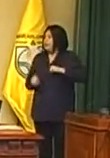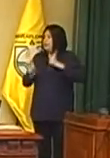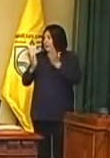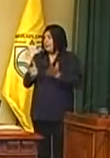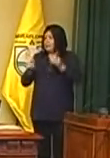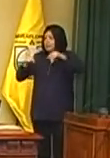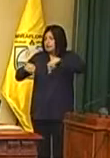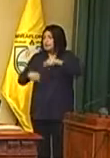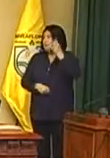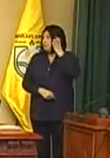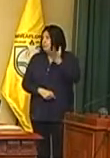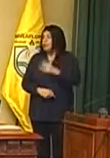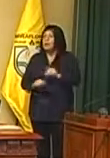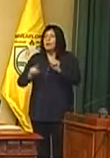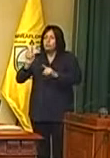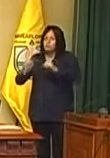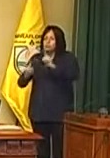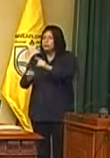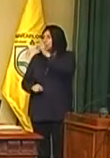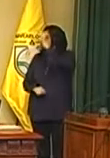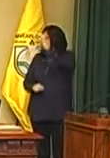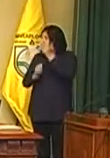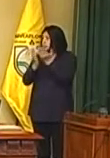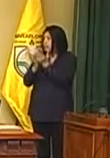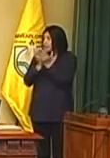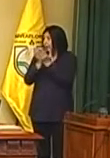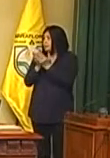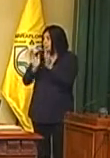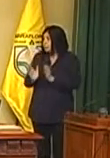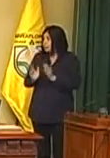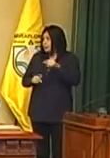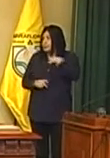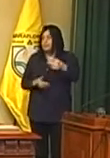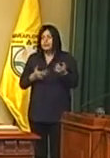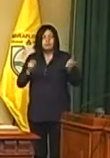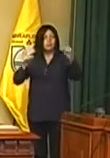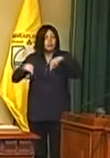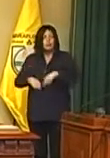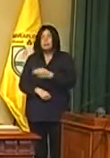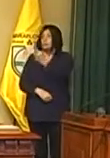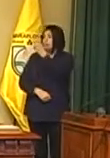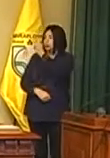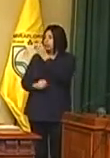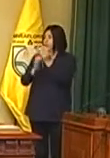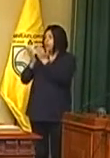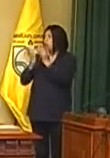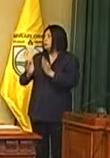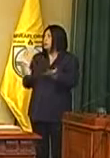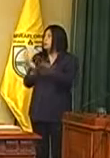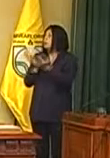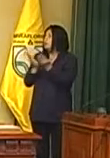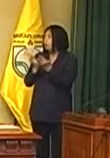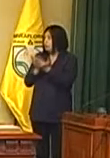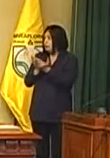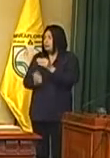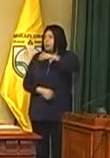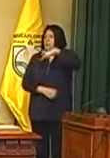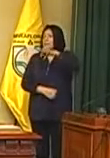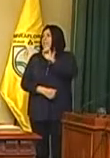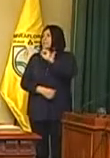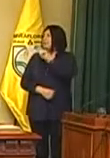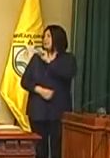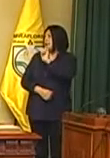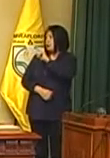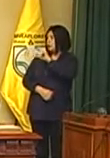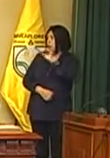que algunos muchachos de la comunidad escolar me acompañan, hoy tenemos a dos alumnos del Colegio Pestalozzi. Ellos son